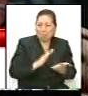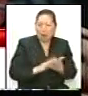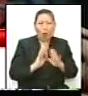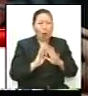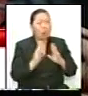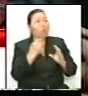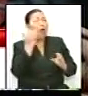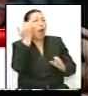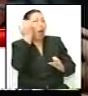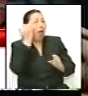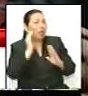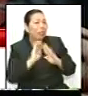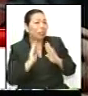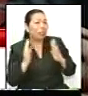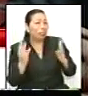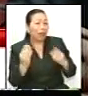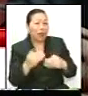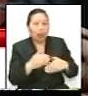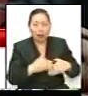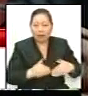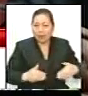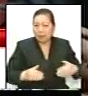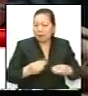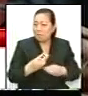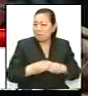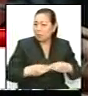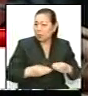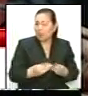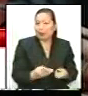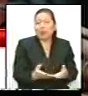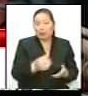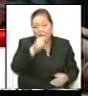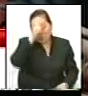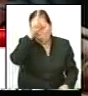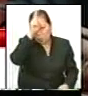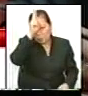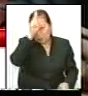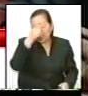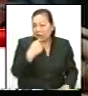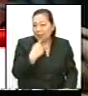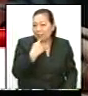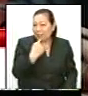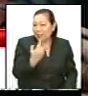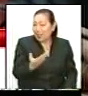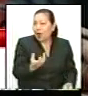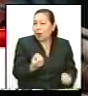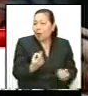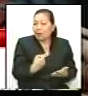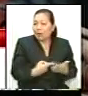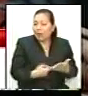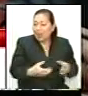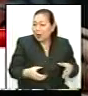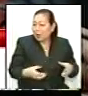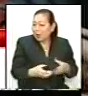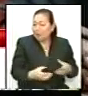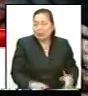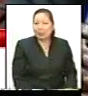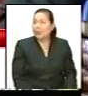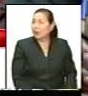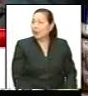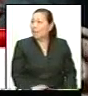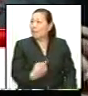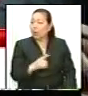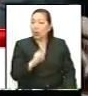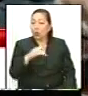zona monumental y ambiente urbano monumental de la ciudad del Cusco, declarada, como se ha dicho en la comisión, por